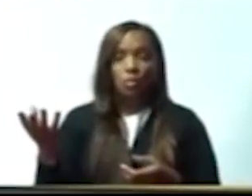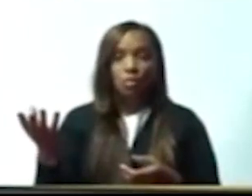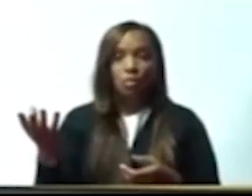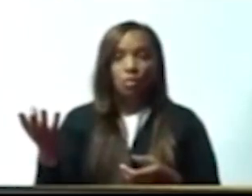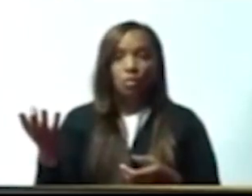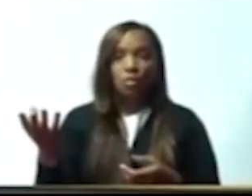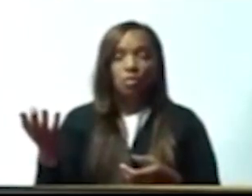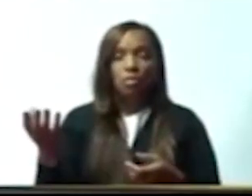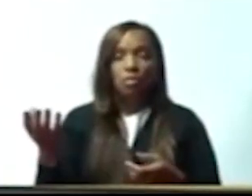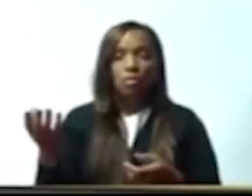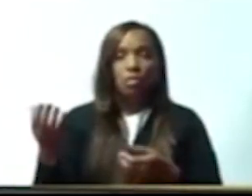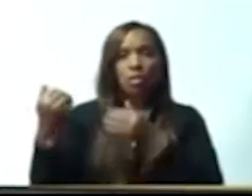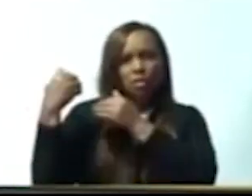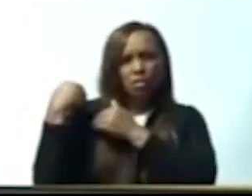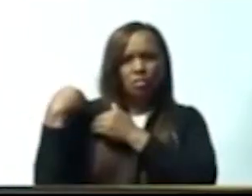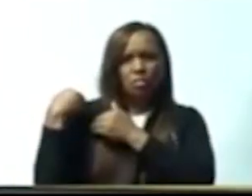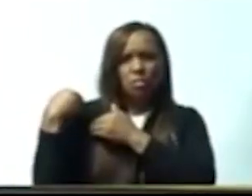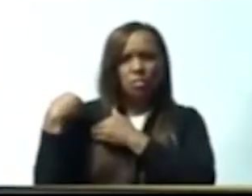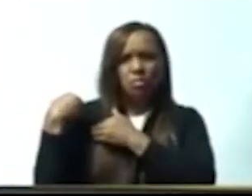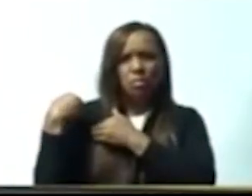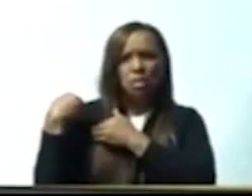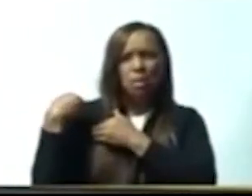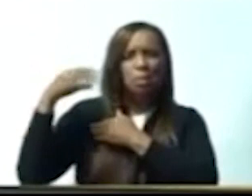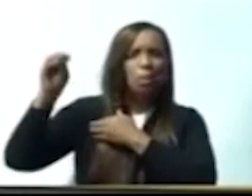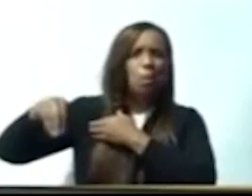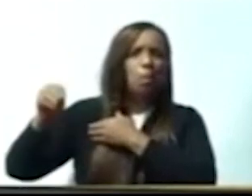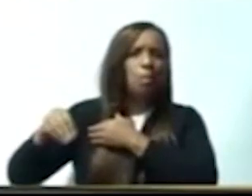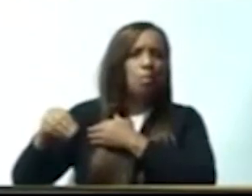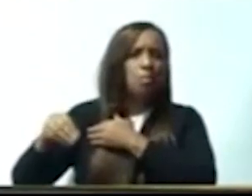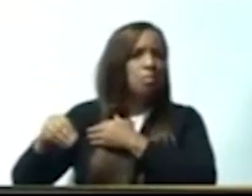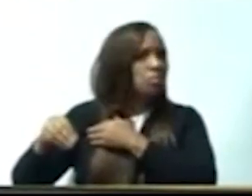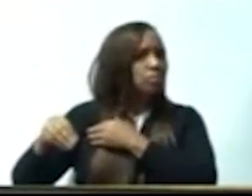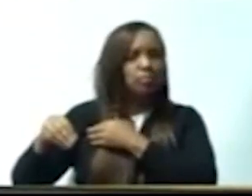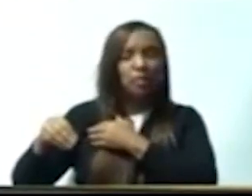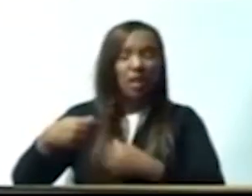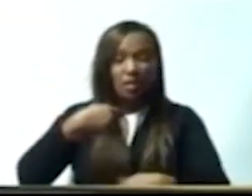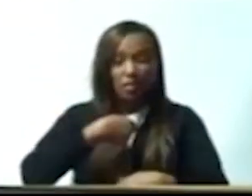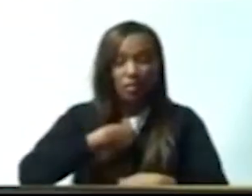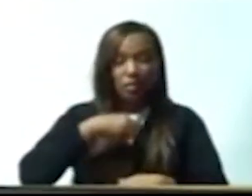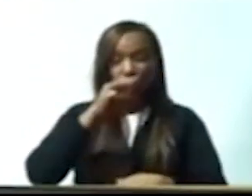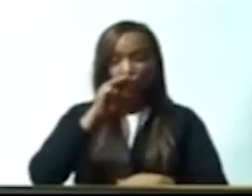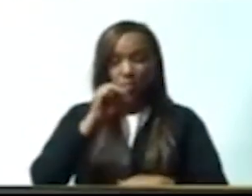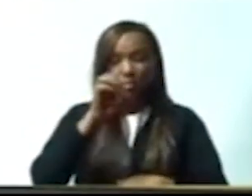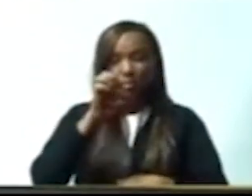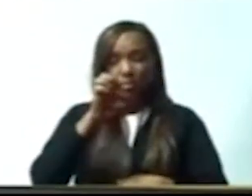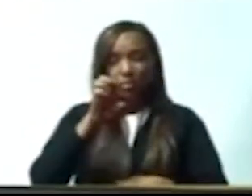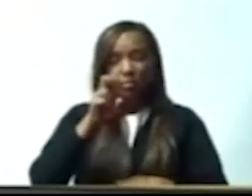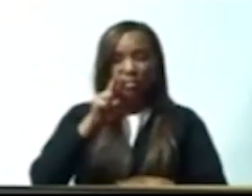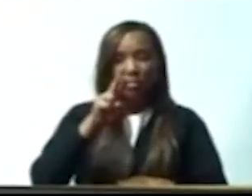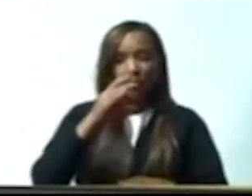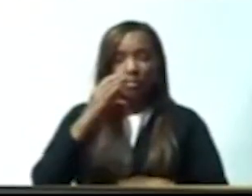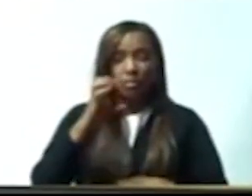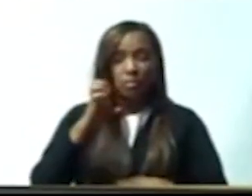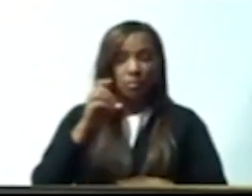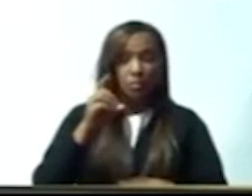mutis, porque creo que tengo un compromiso con la provincia Peravia y el país, y sobre todo con el medio ambiente.